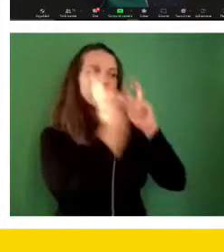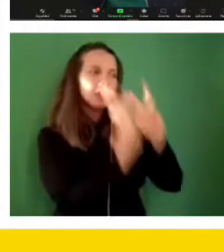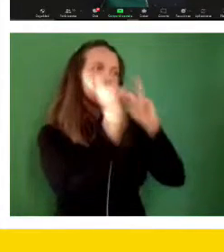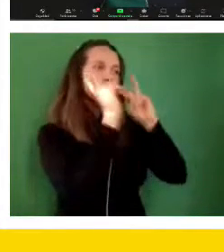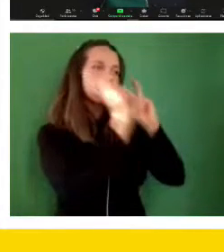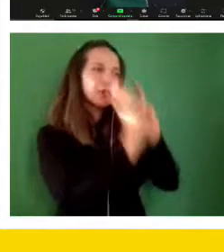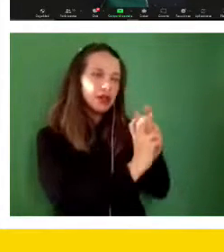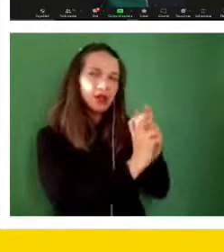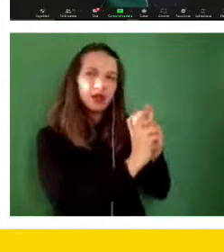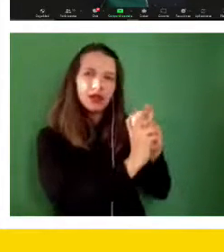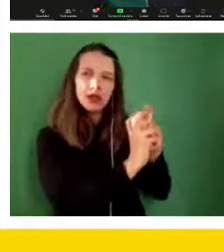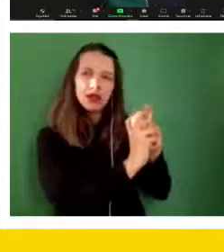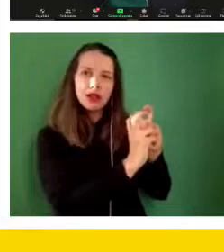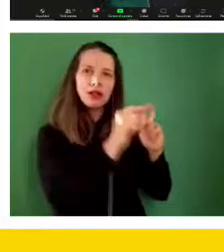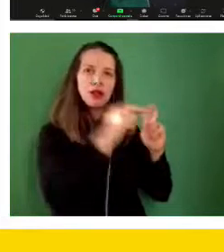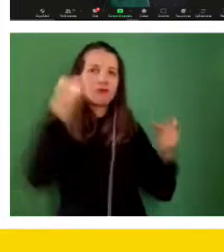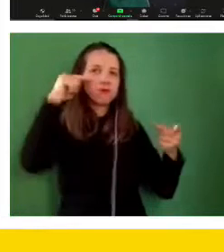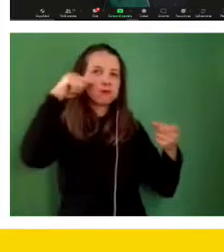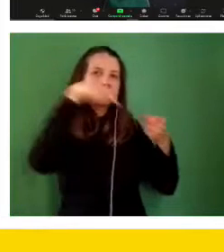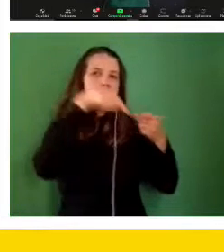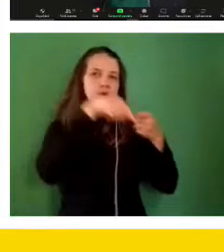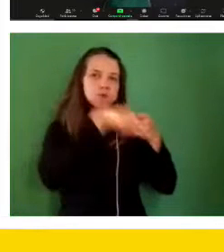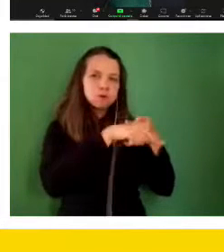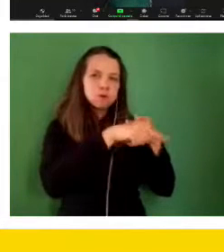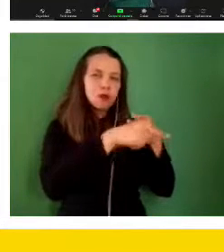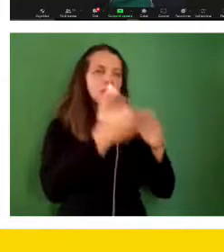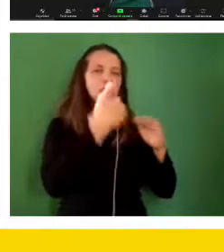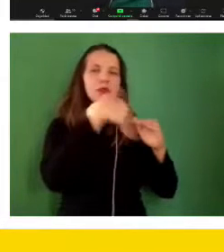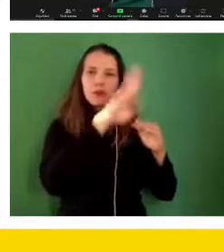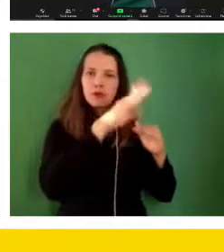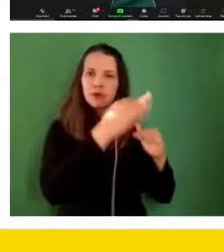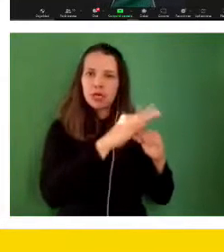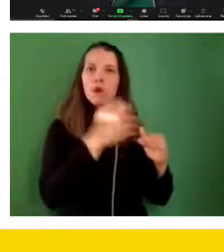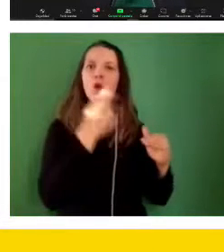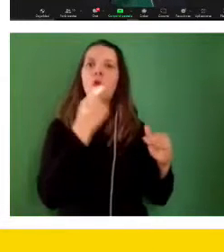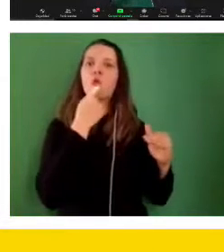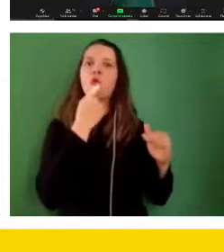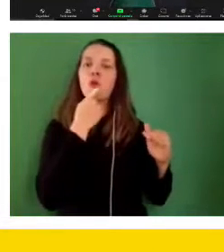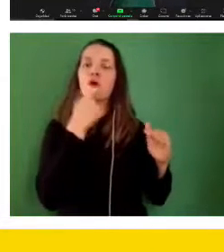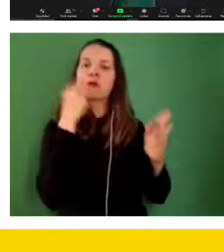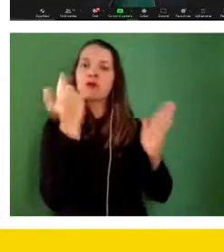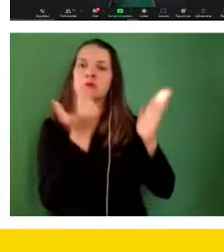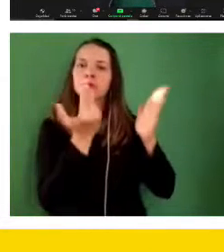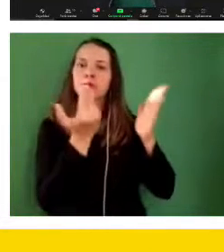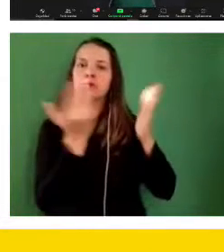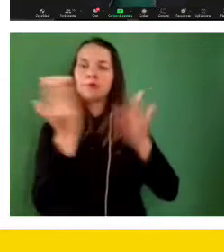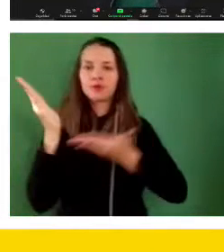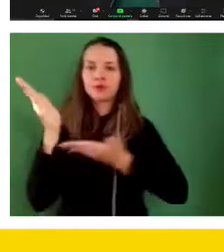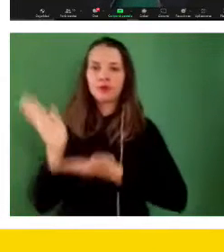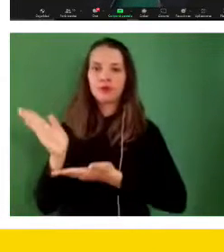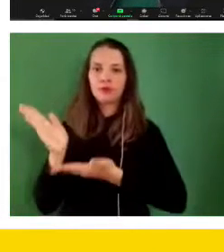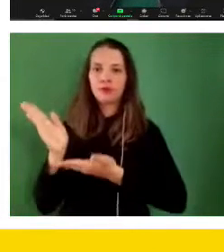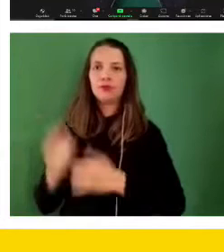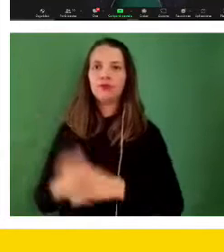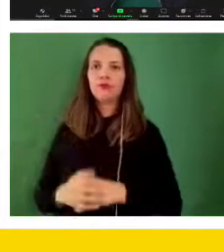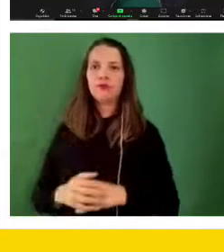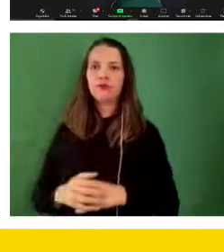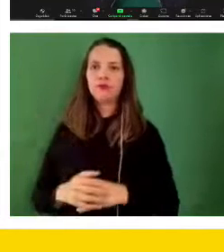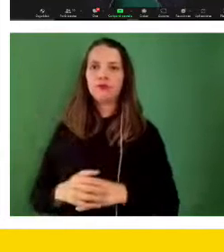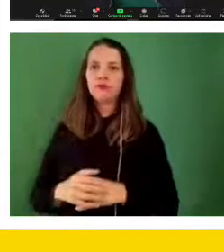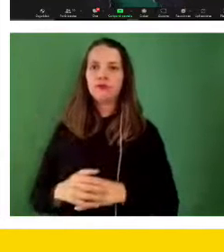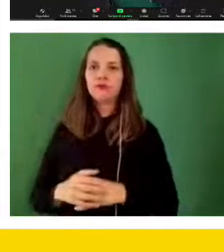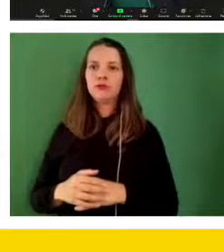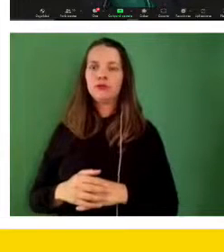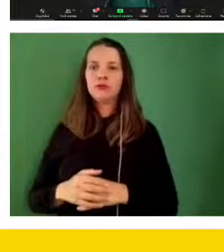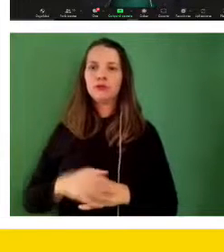El primer caso que les muestro es el caso de un restaurante Este restaurante está colocado en la cuadra